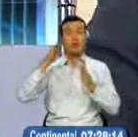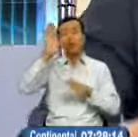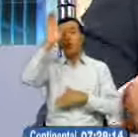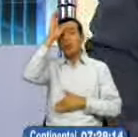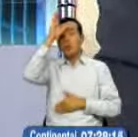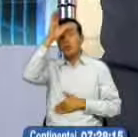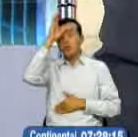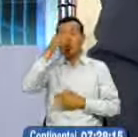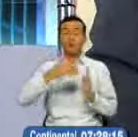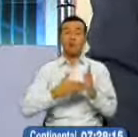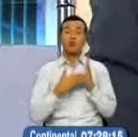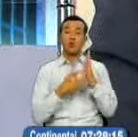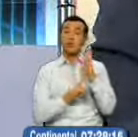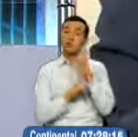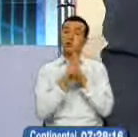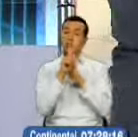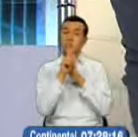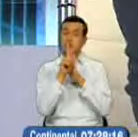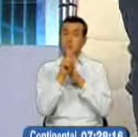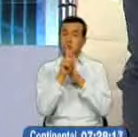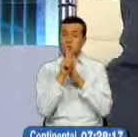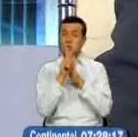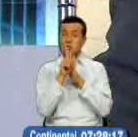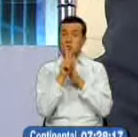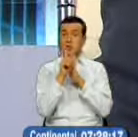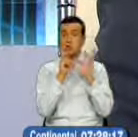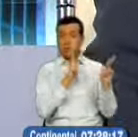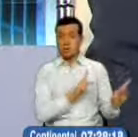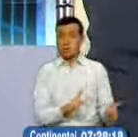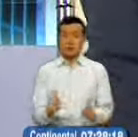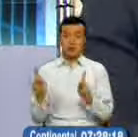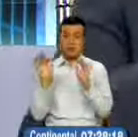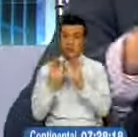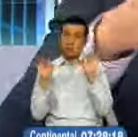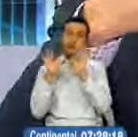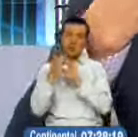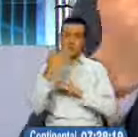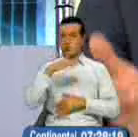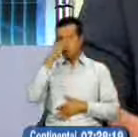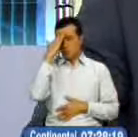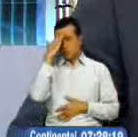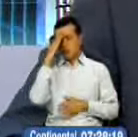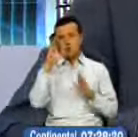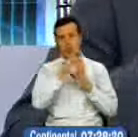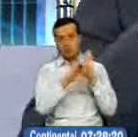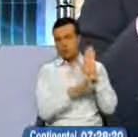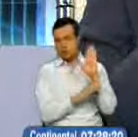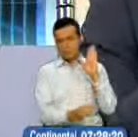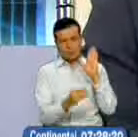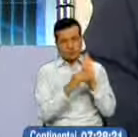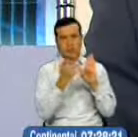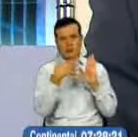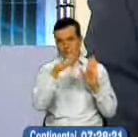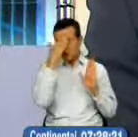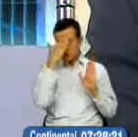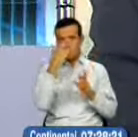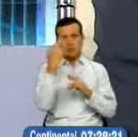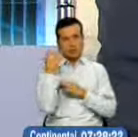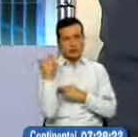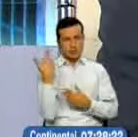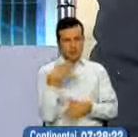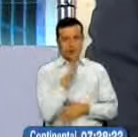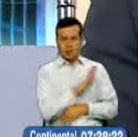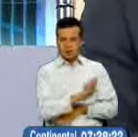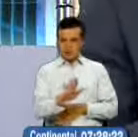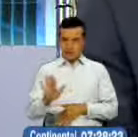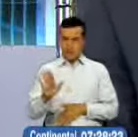conceptos y en los modelos de desarrollo e incluso desde la planificación. Yo sé que está establecido en la Constitución, yo sé que hay las competencias, pero